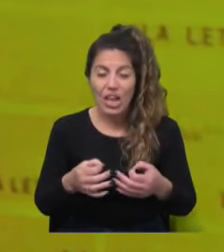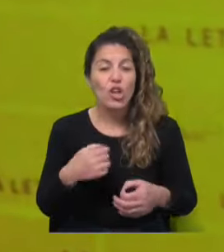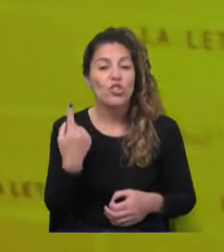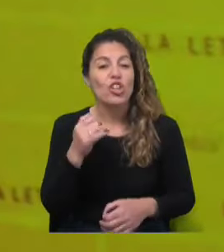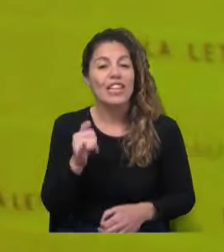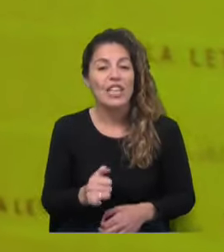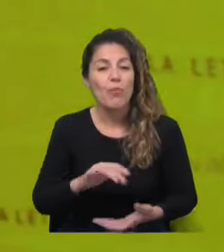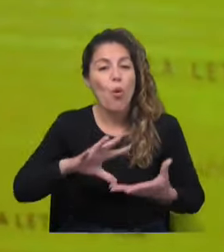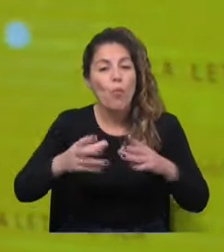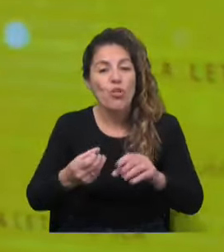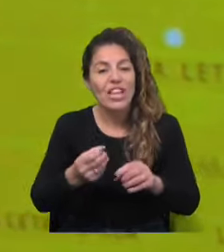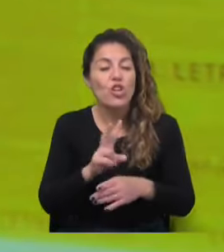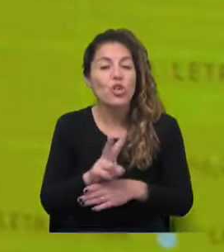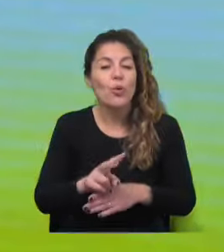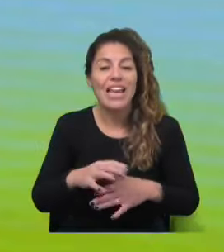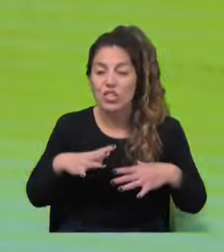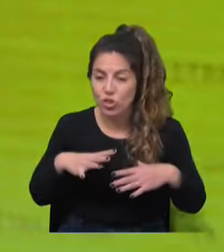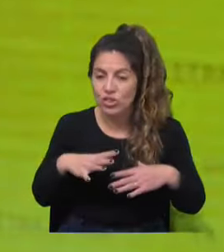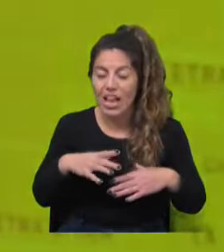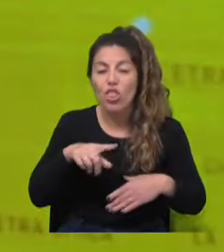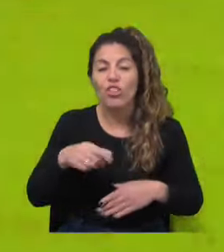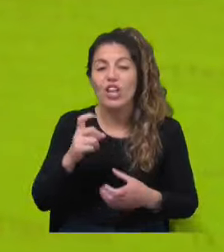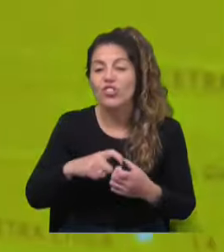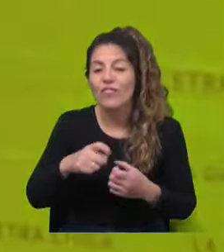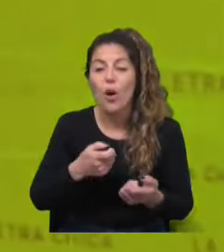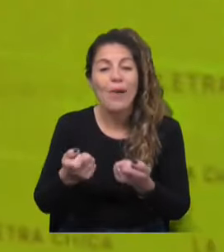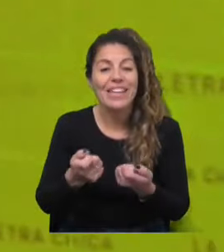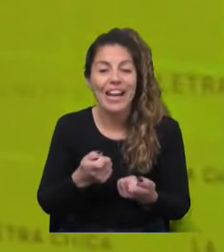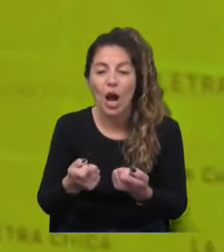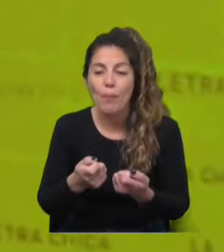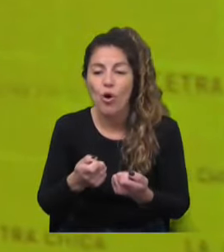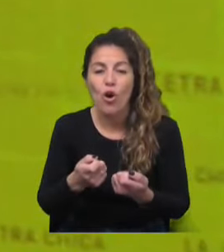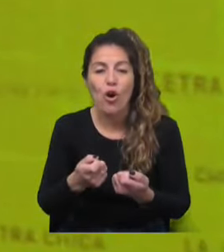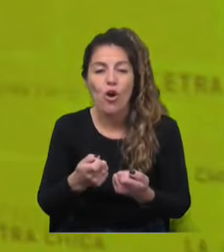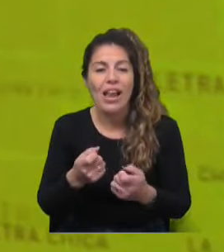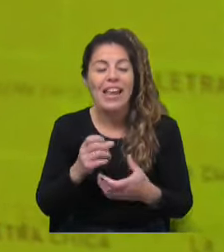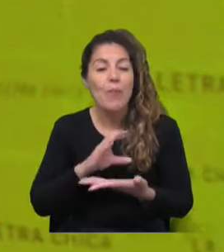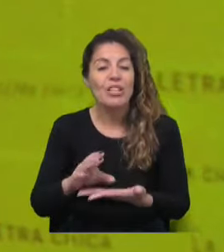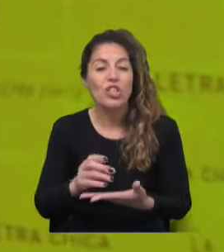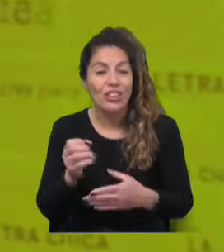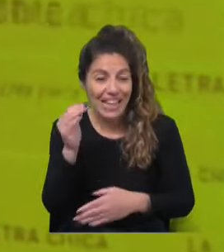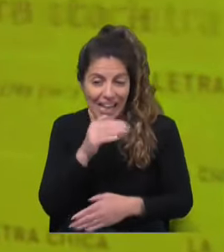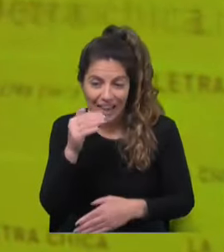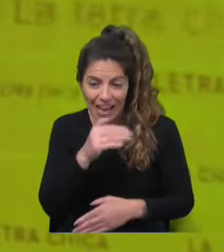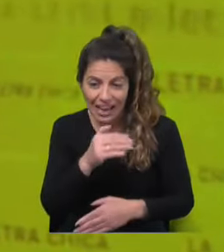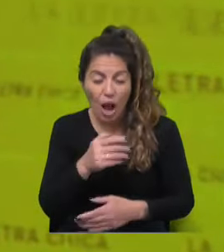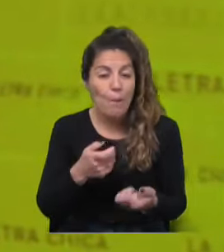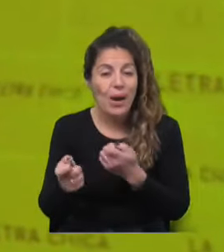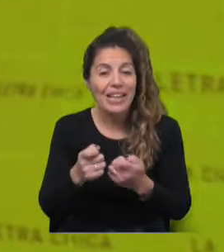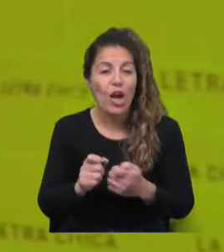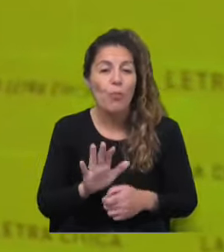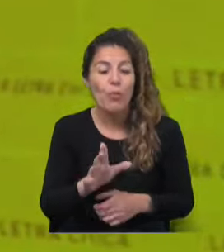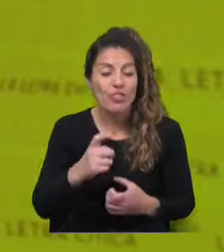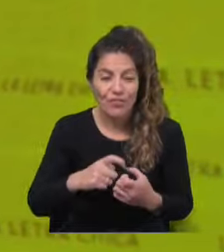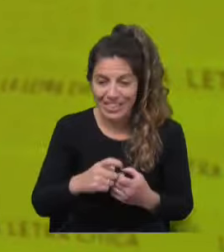teníamos un modelo de seguridad social en el cual los afiliados manejábamos el portafolio de inversiones de la propia caja, manejado por los propios